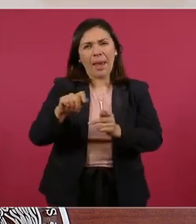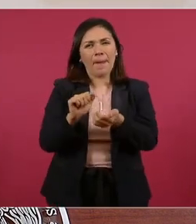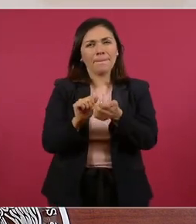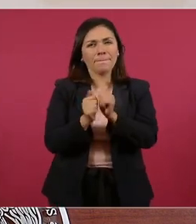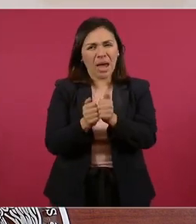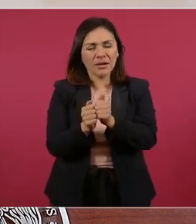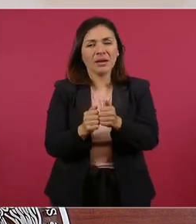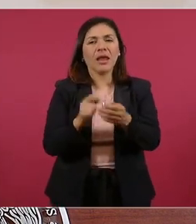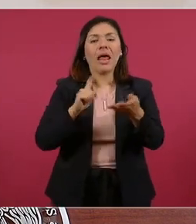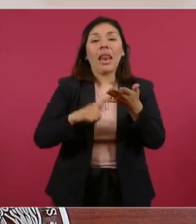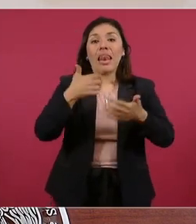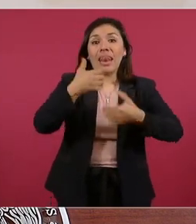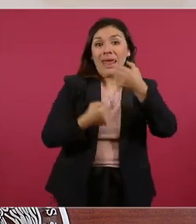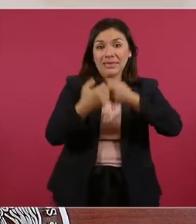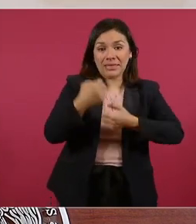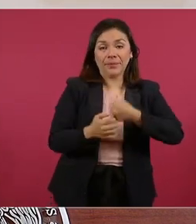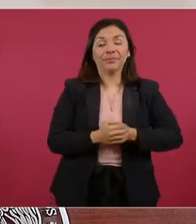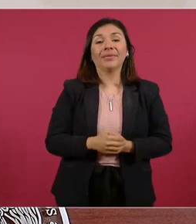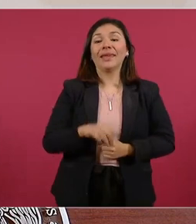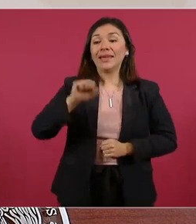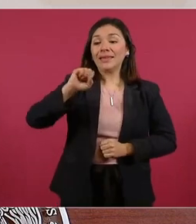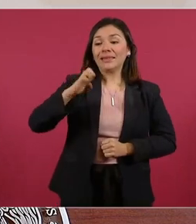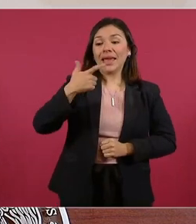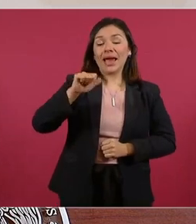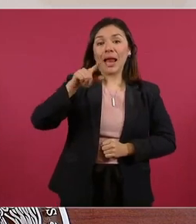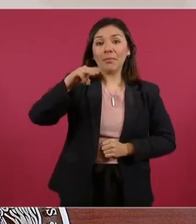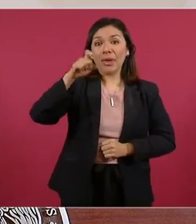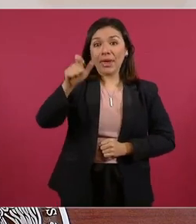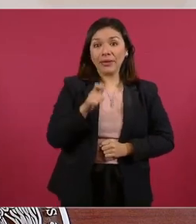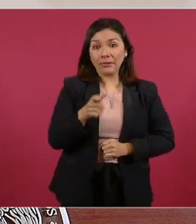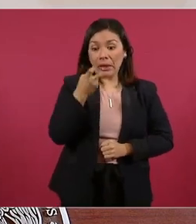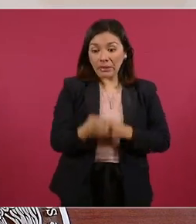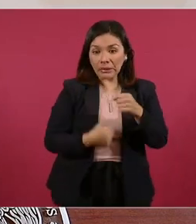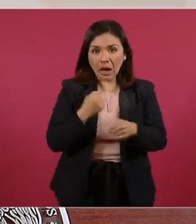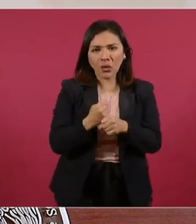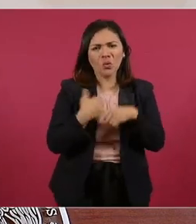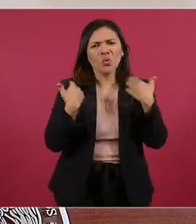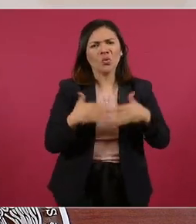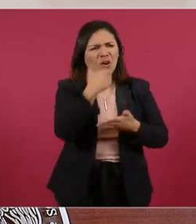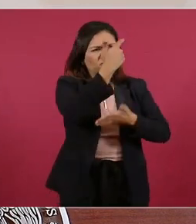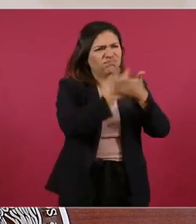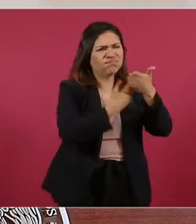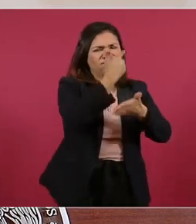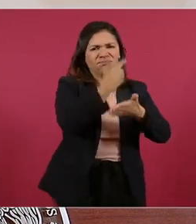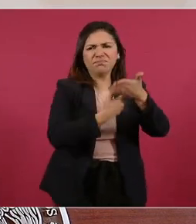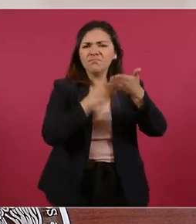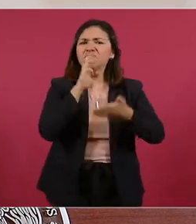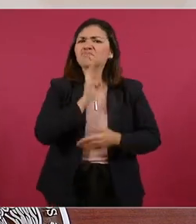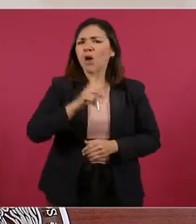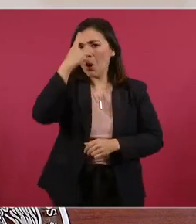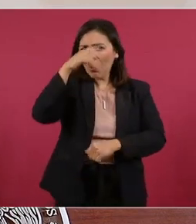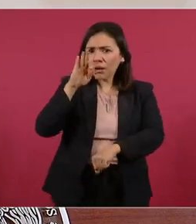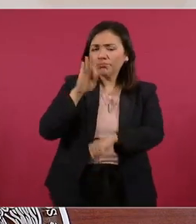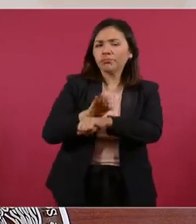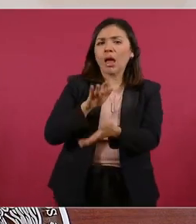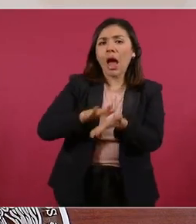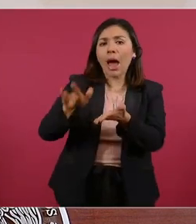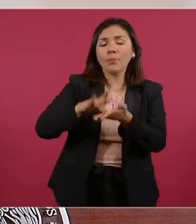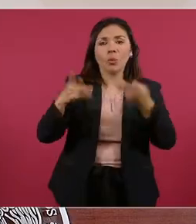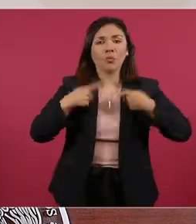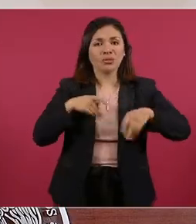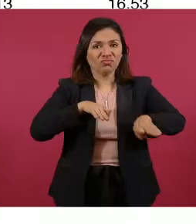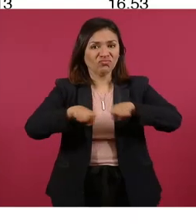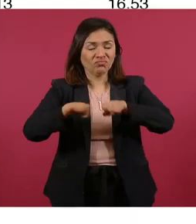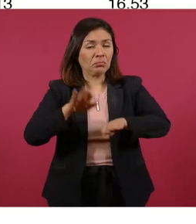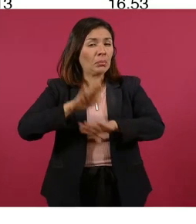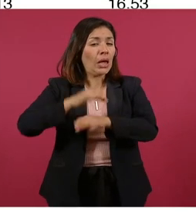Segalmex este año tiene las mejores cuentas en el apoyo a productores, particularmente